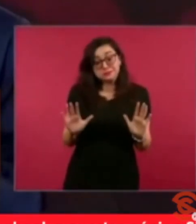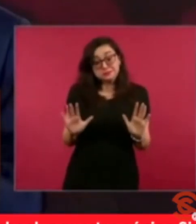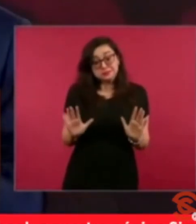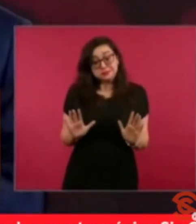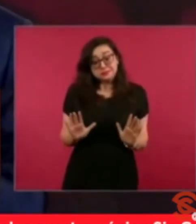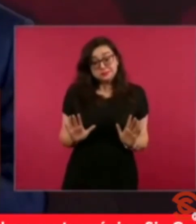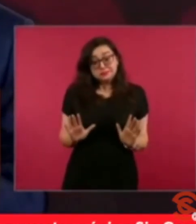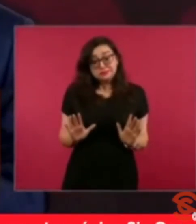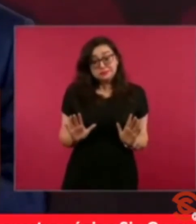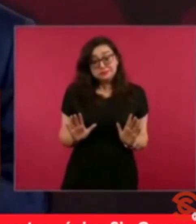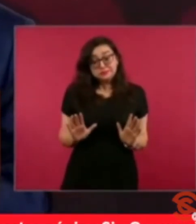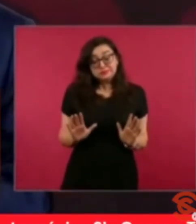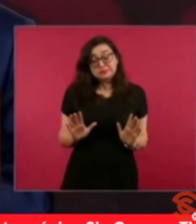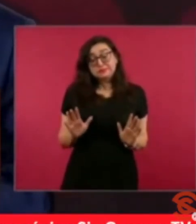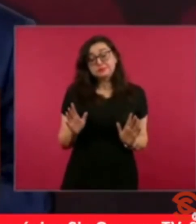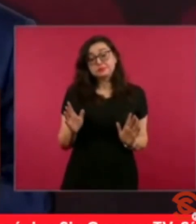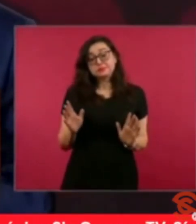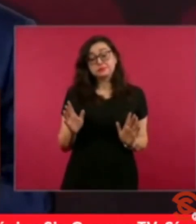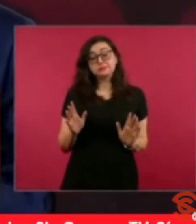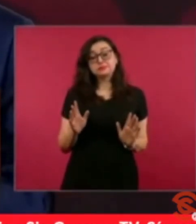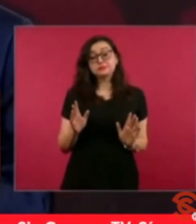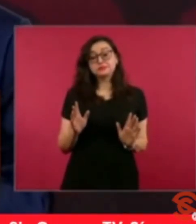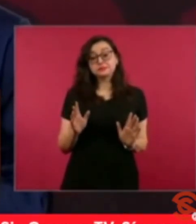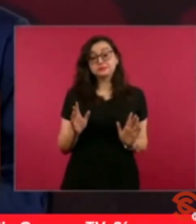la fobia